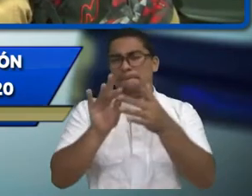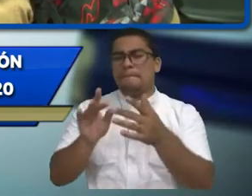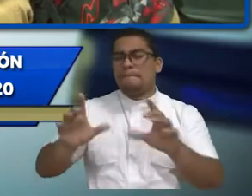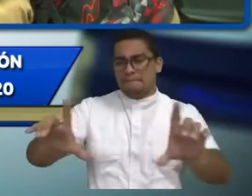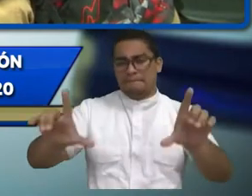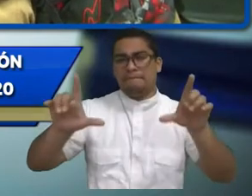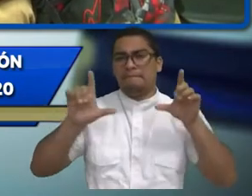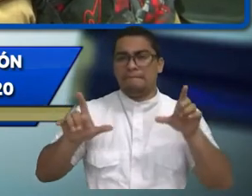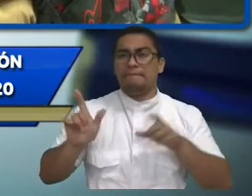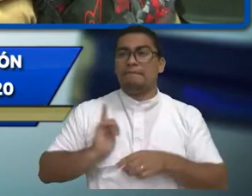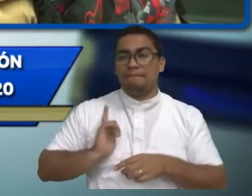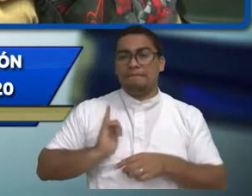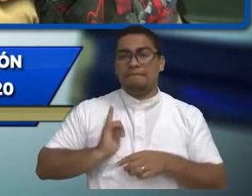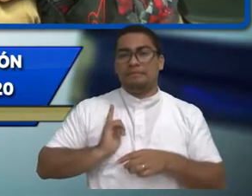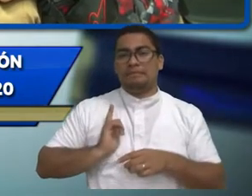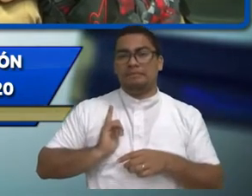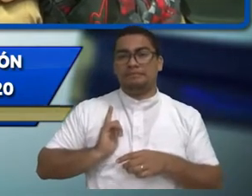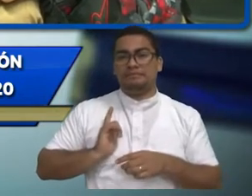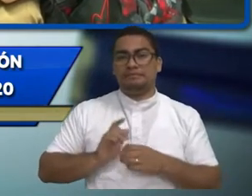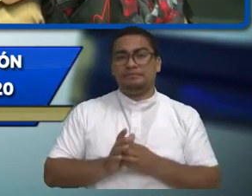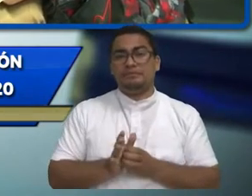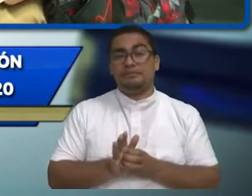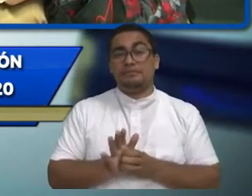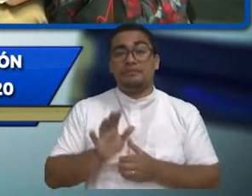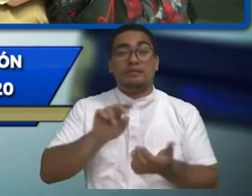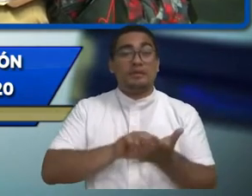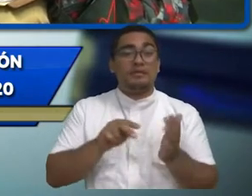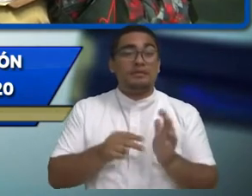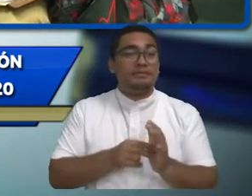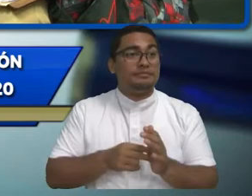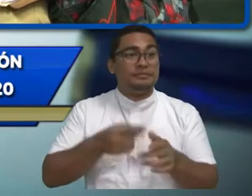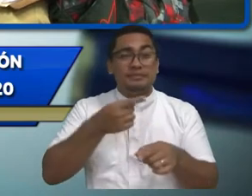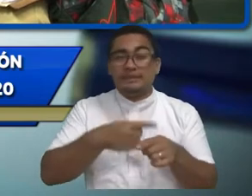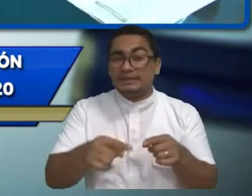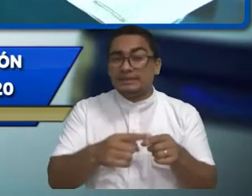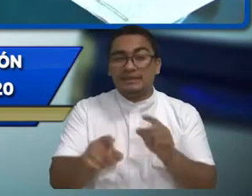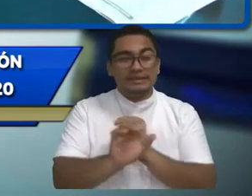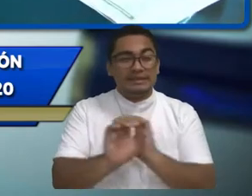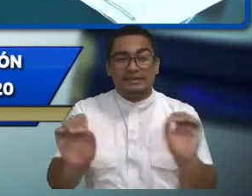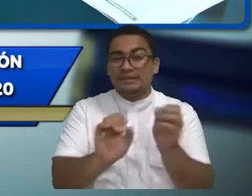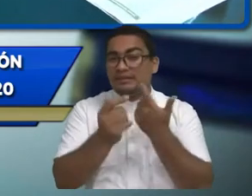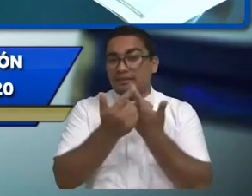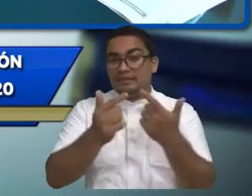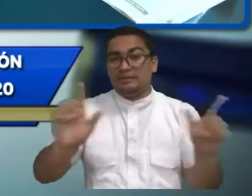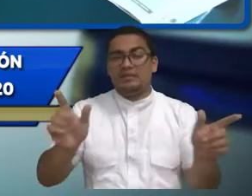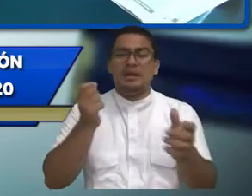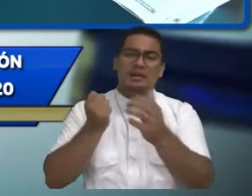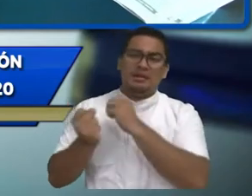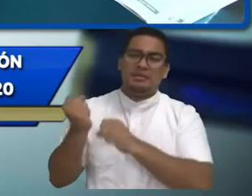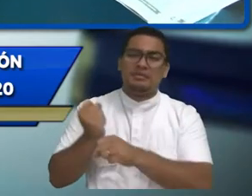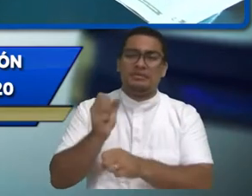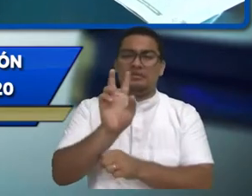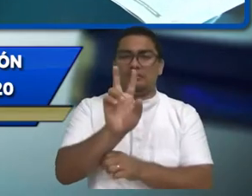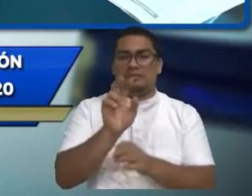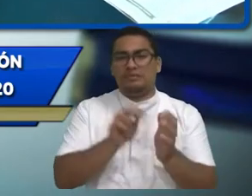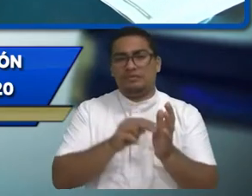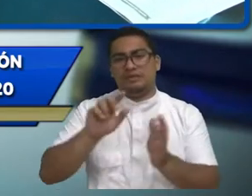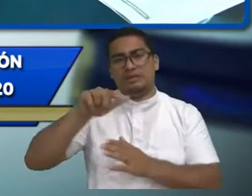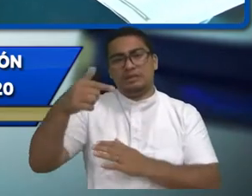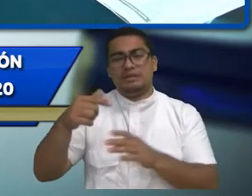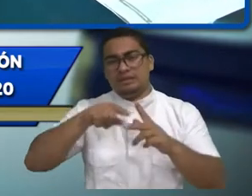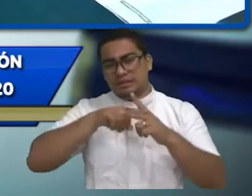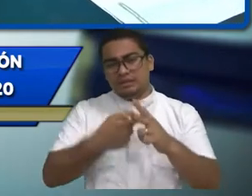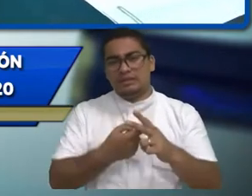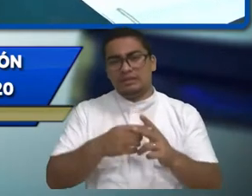hablar de las 3000 se hablar de la gratuidad a partir del 2007 con más de